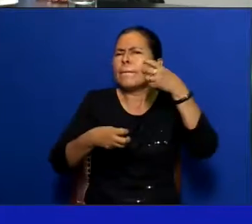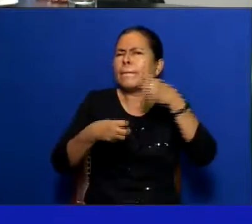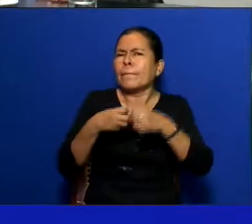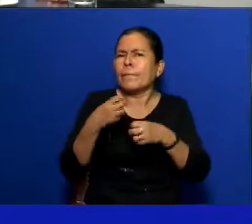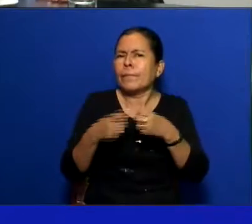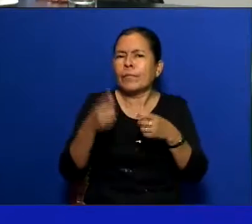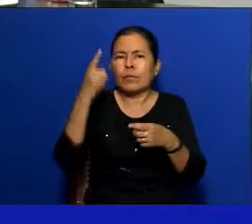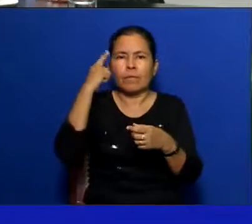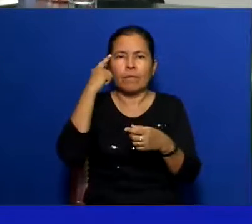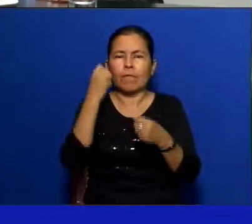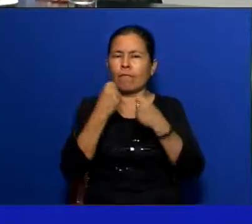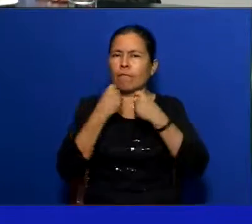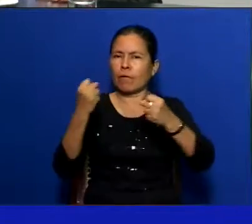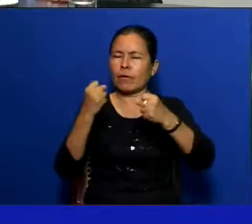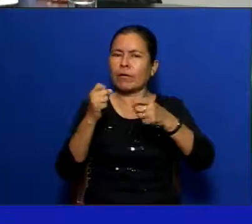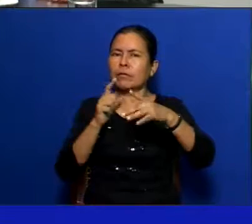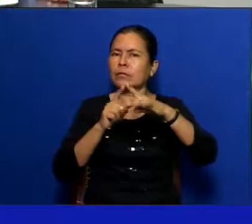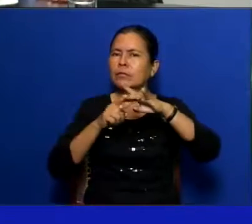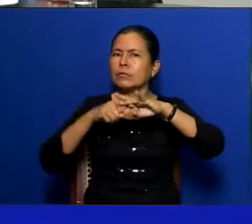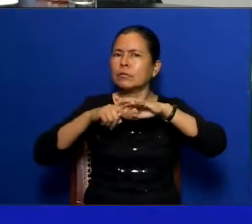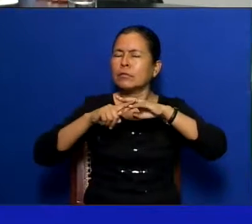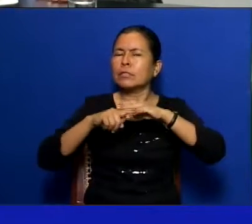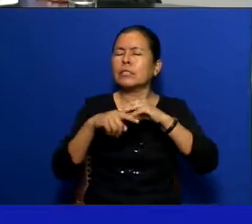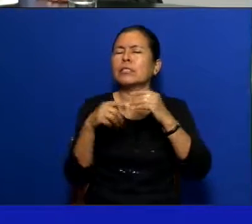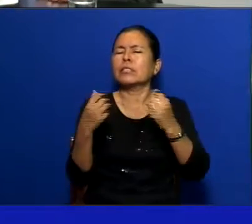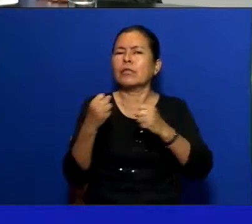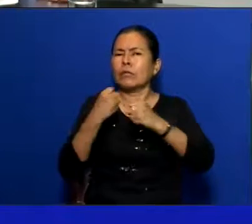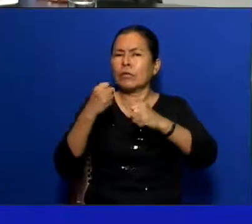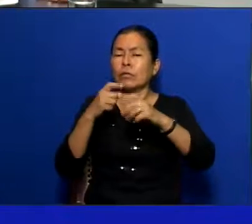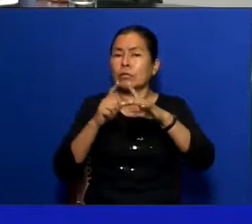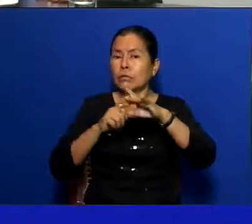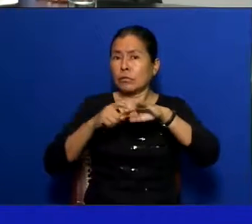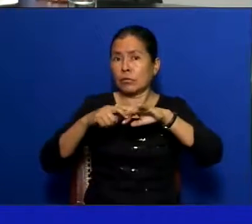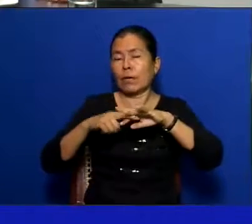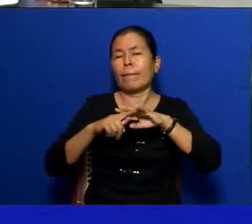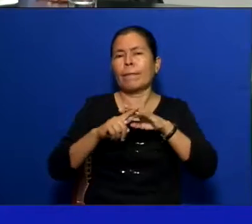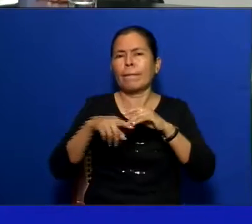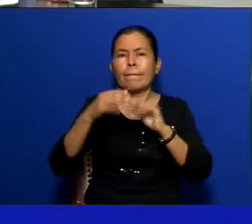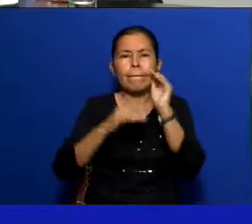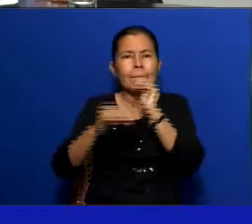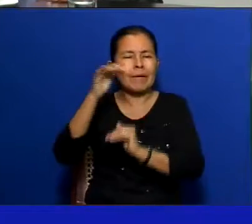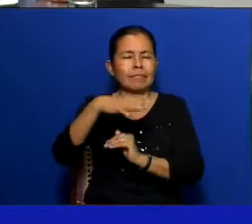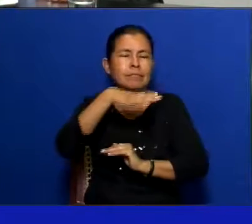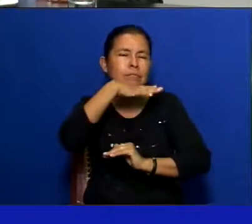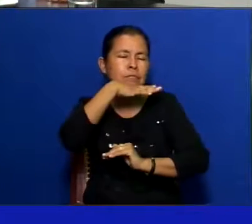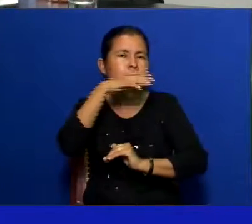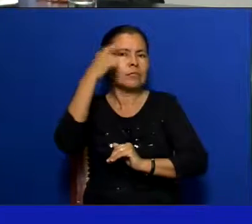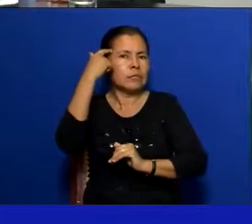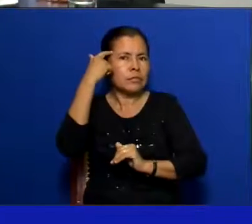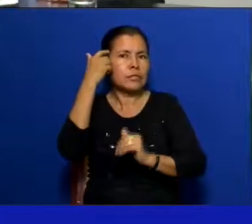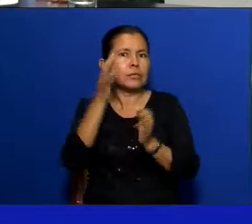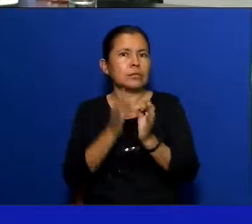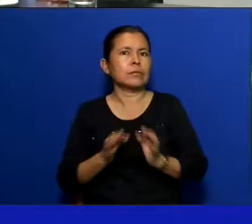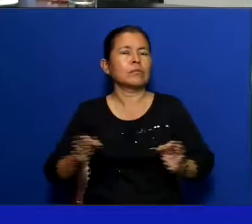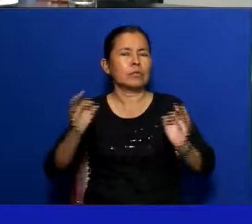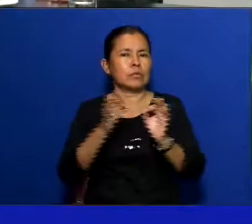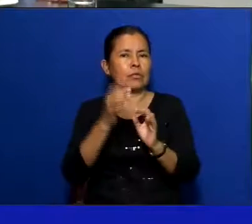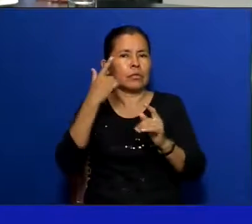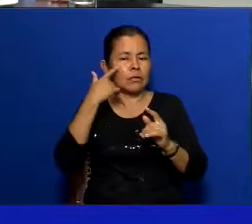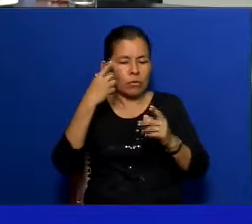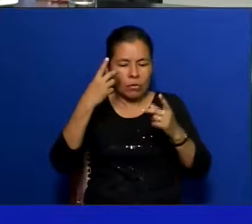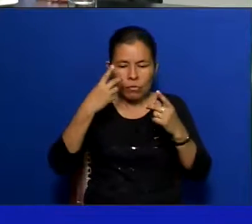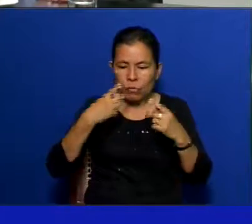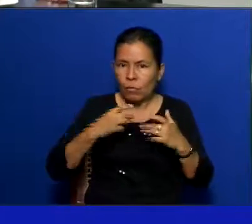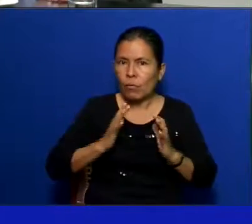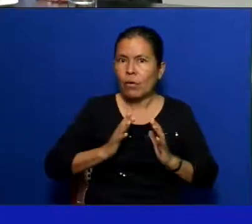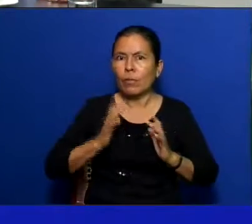impacto psicológico. Y ese impacto psicológico a veces puede llegar a ser todavía muchísimo más grave y más importante que la herida, que